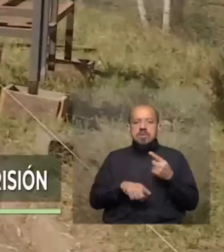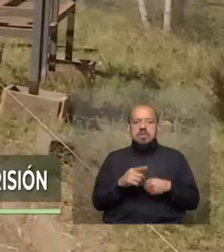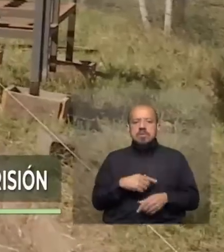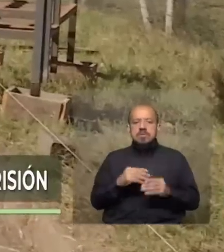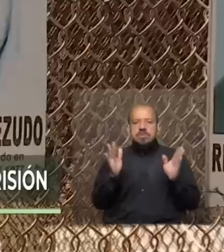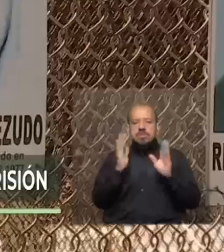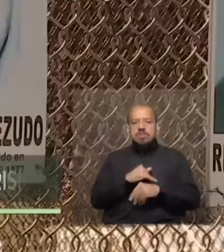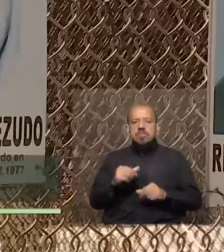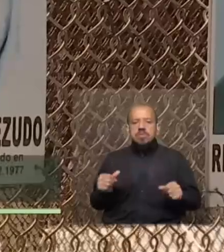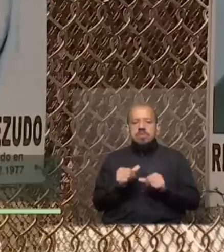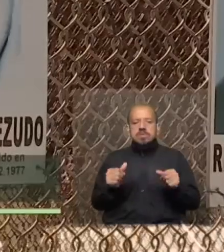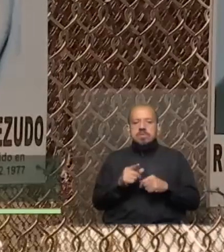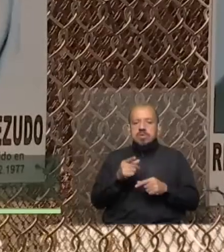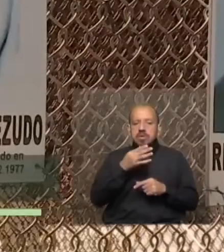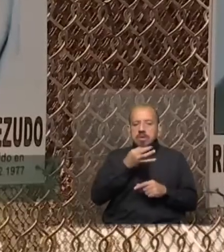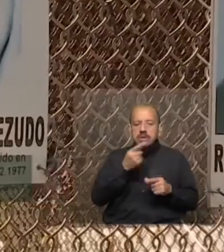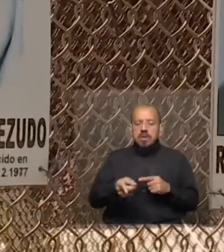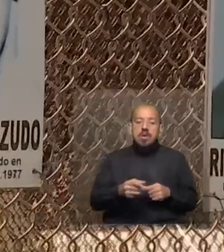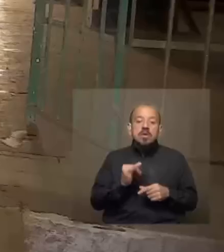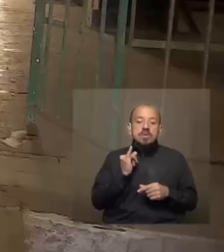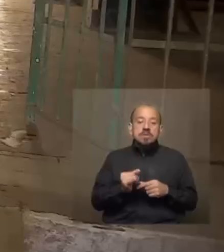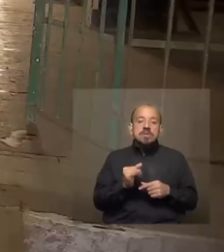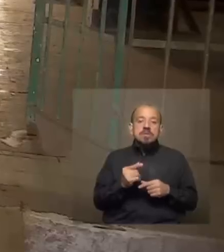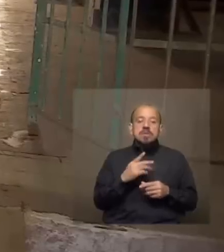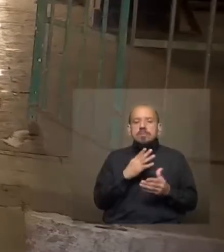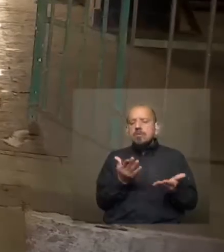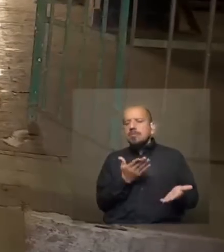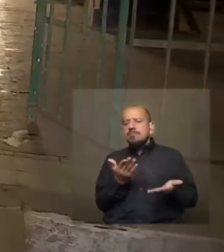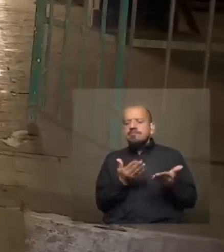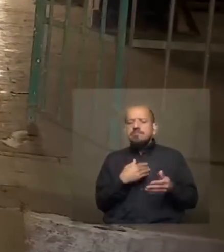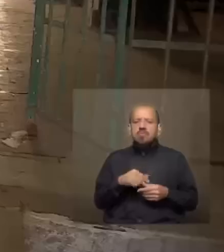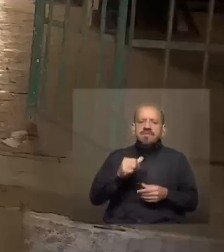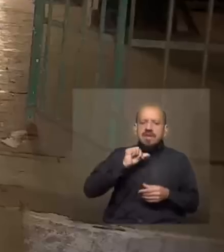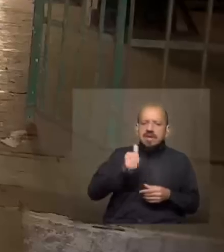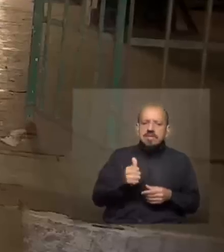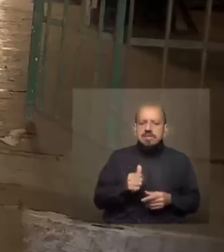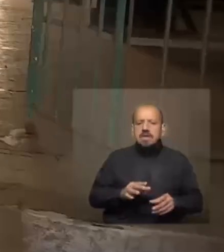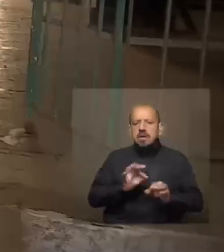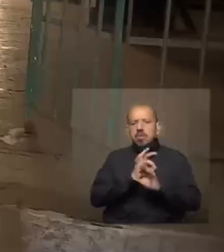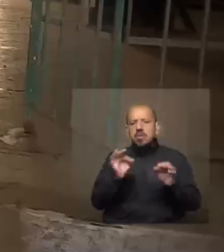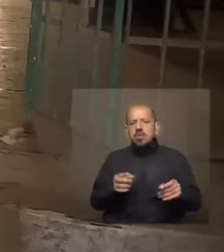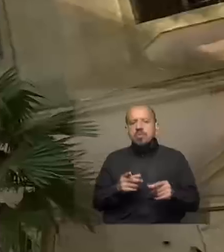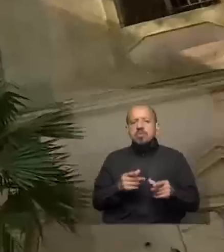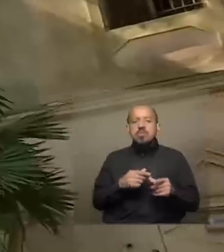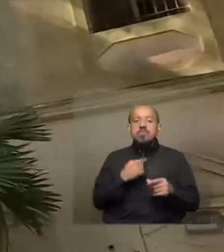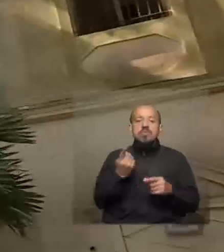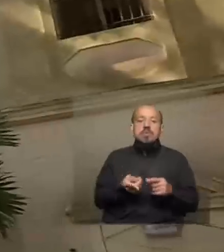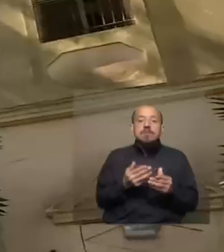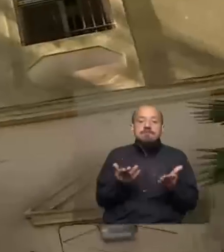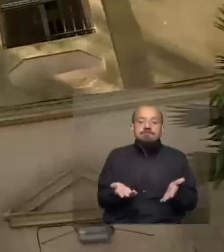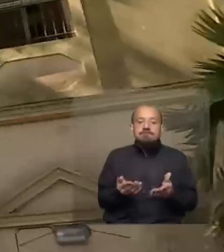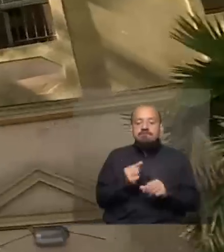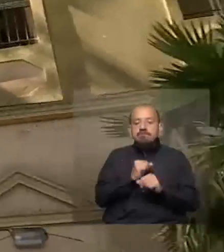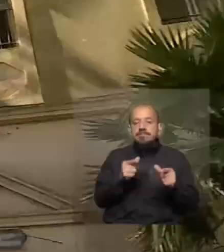no se pudo constatar si sus declaraciones Fueron por móviles de resentimiento venganza o enemistad u otra intención espuria que